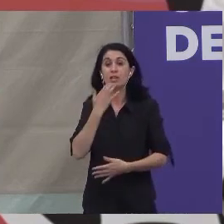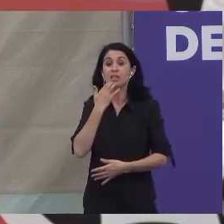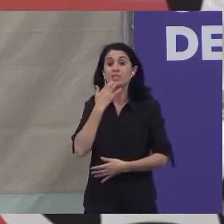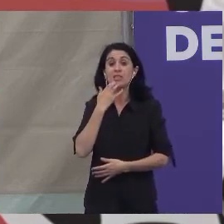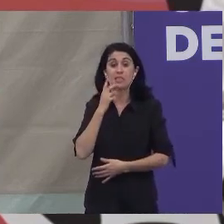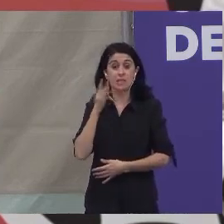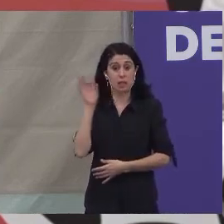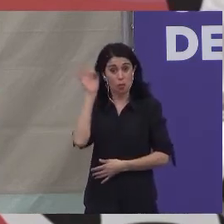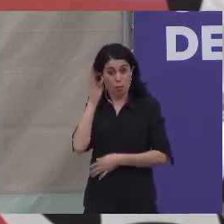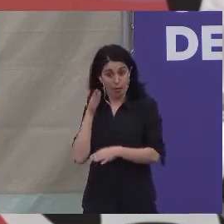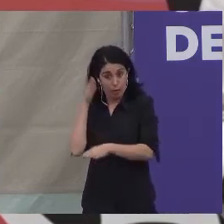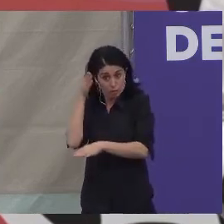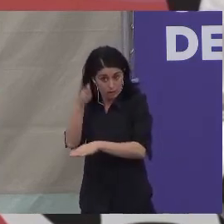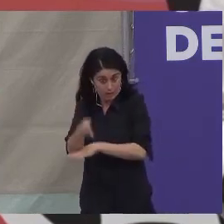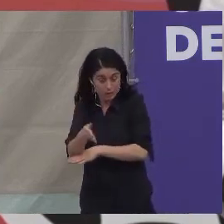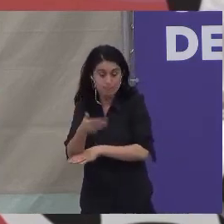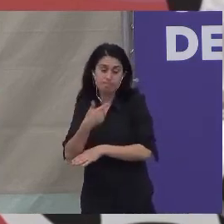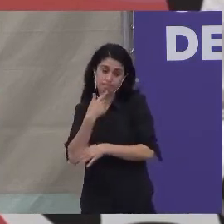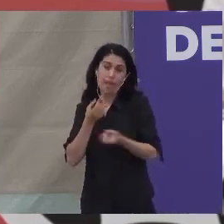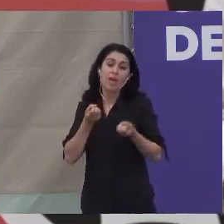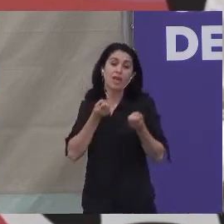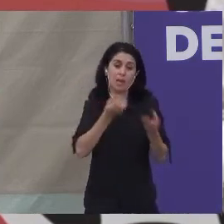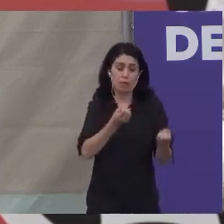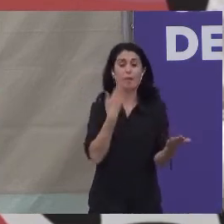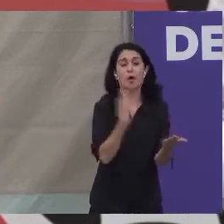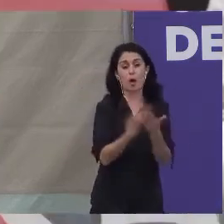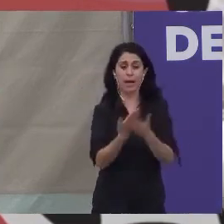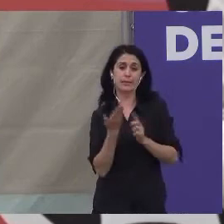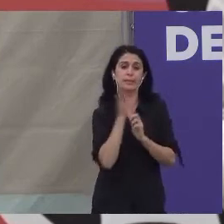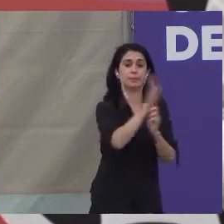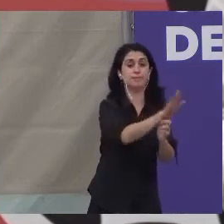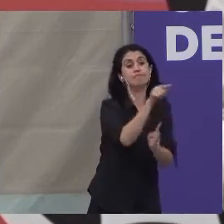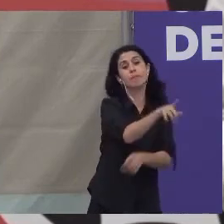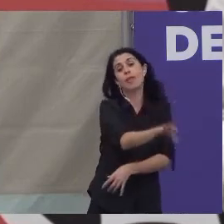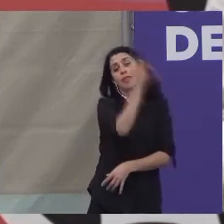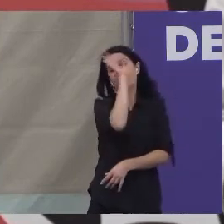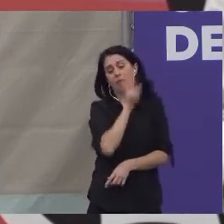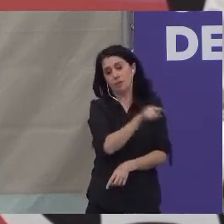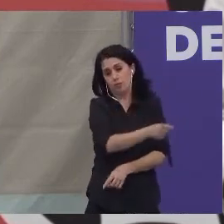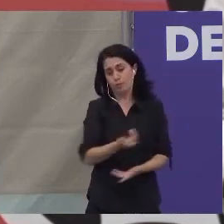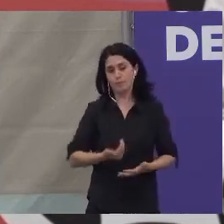nosotros mandaremos esta información a la Comisión de Garantías para que ella misma se pronuncie.